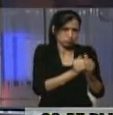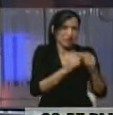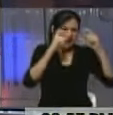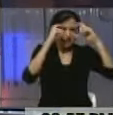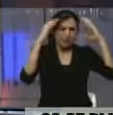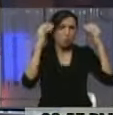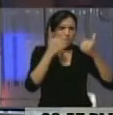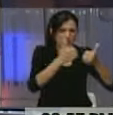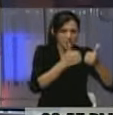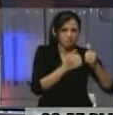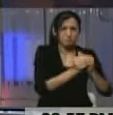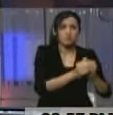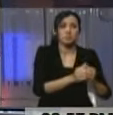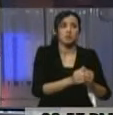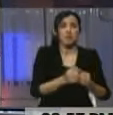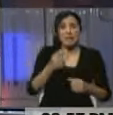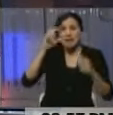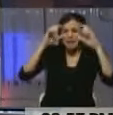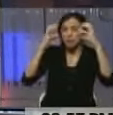Chuleado.